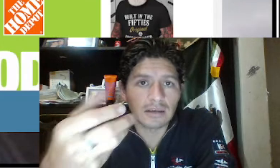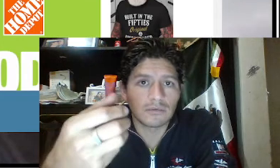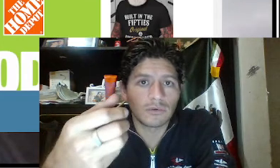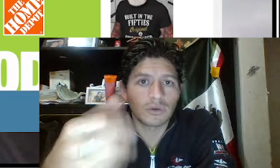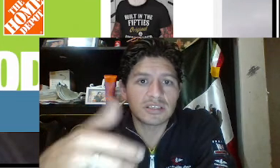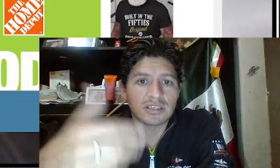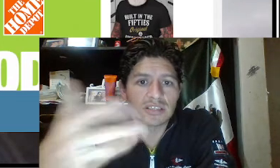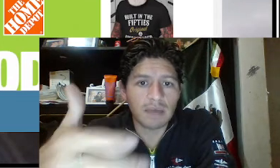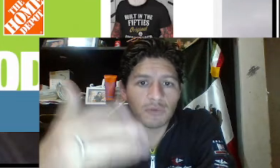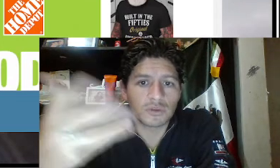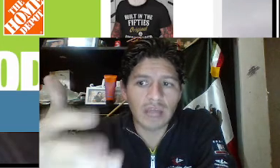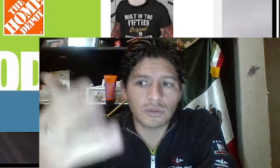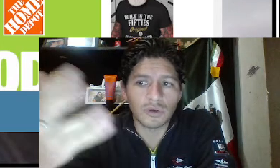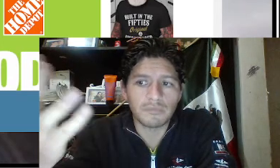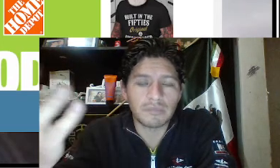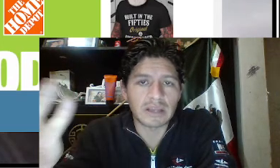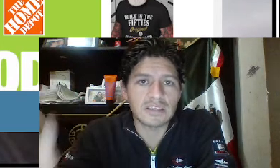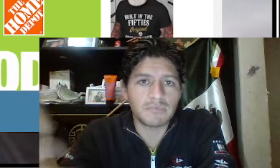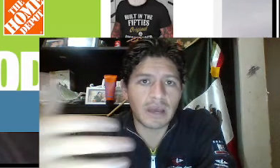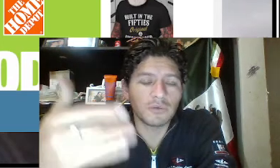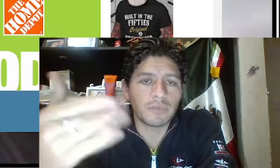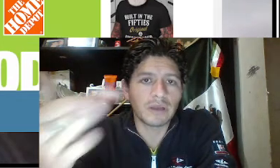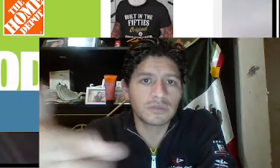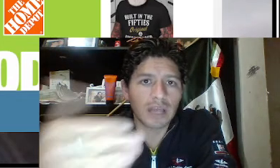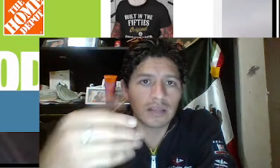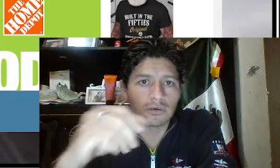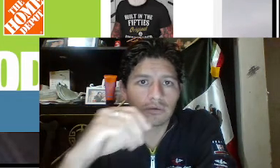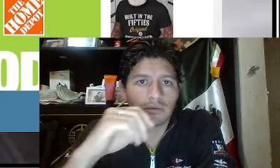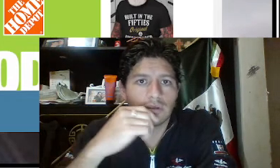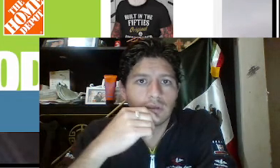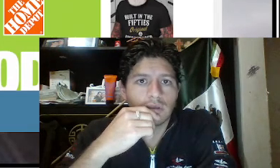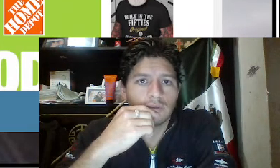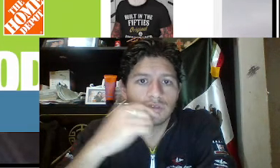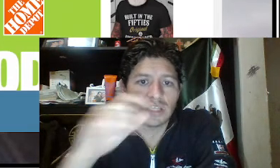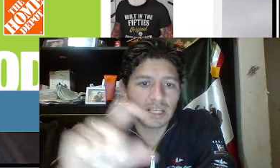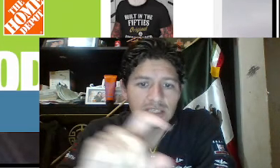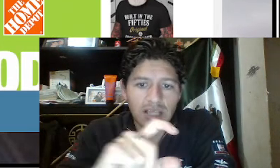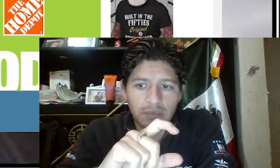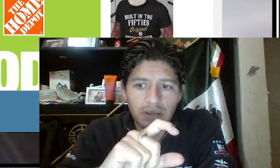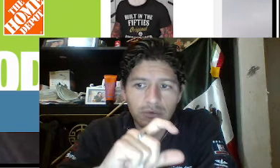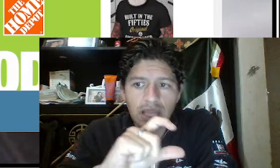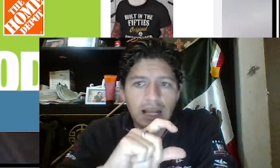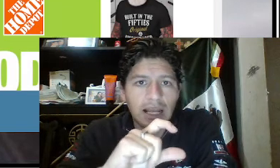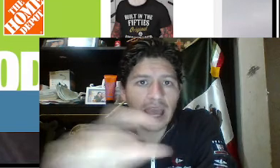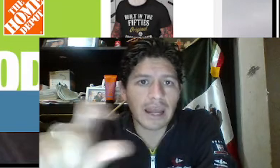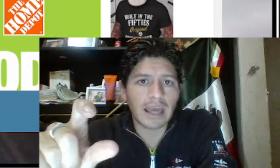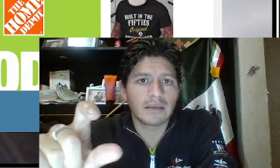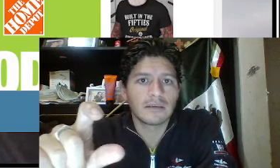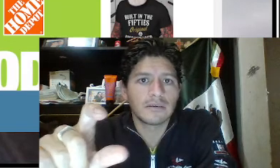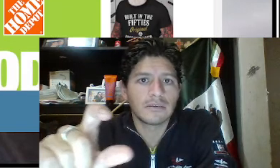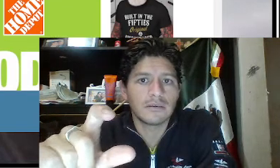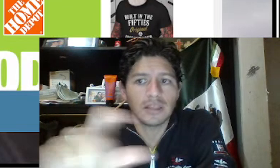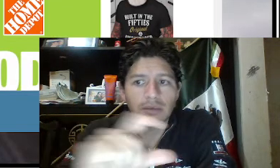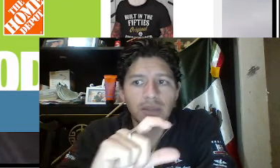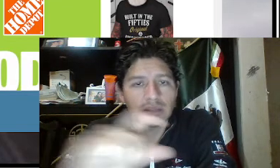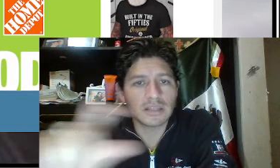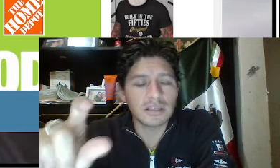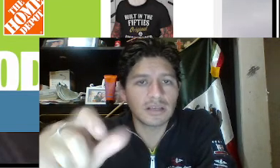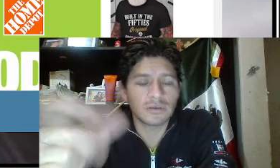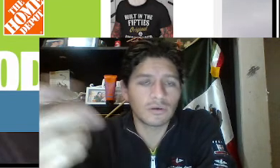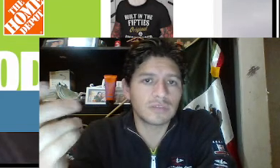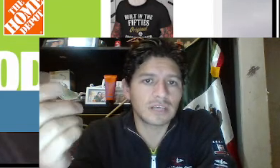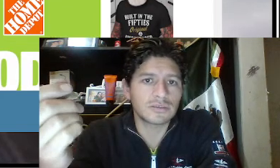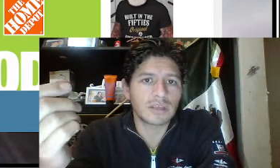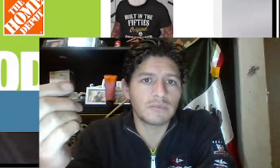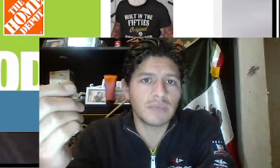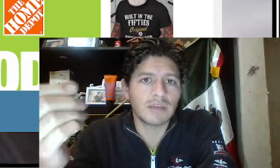entiendan lo que se está votando y participando y preguntando. Entonces tiene que ser la pregunta clara y debe de tener